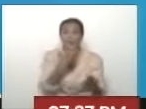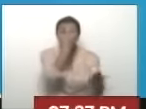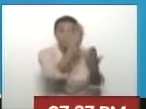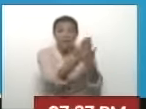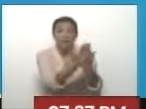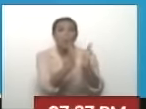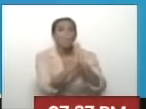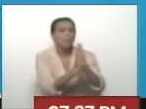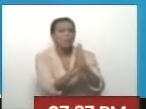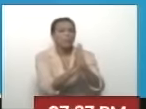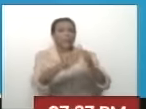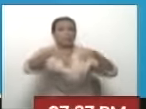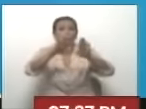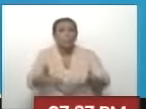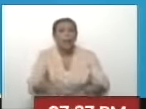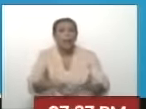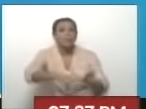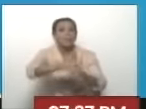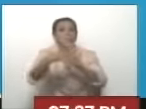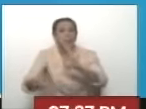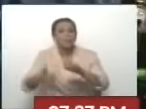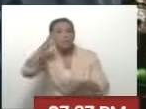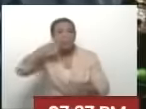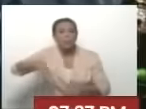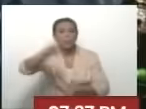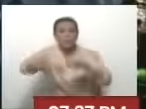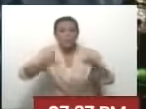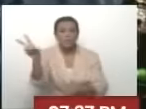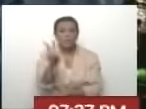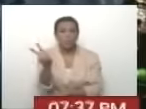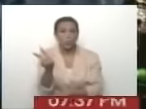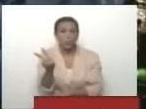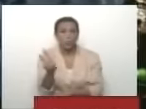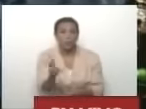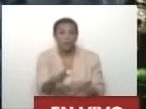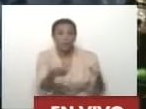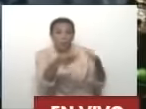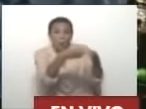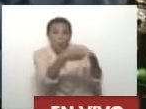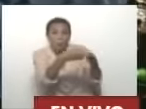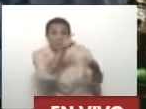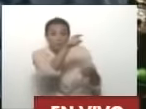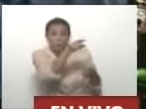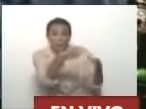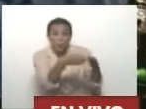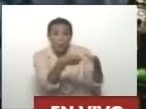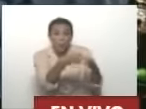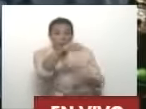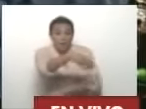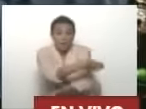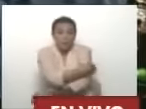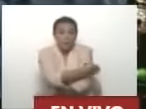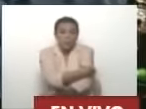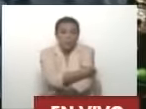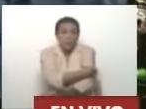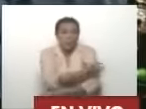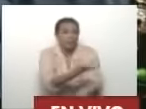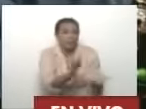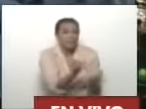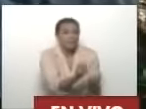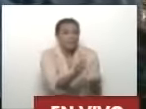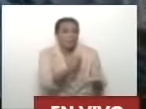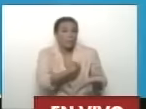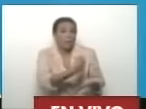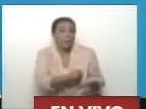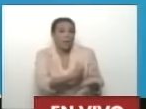Internacional a pedirle que le quitara el derecho al voto al pueblo de Venezuela. Y la derecha antipatria, aquí en Venezuela, recibiendo plata de